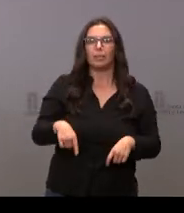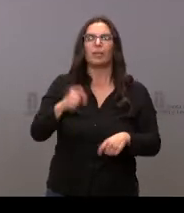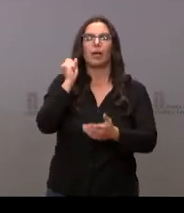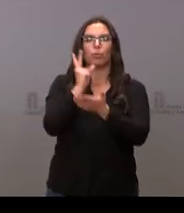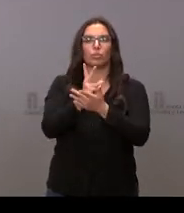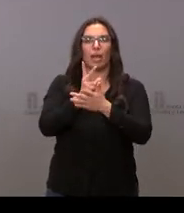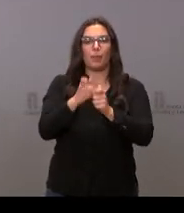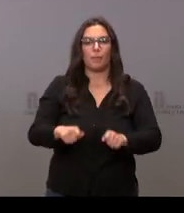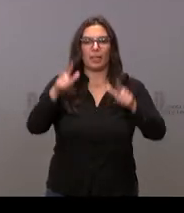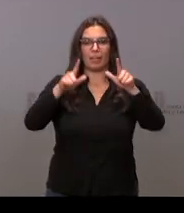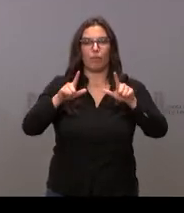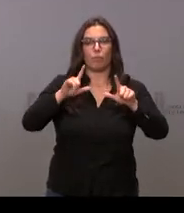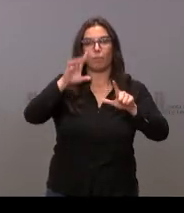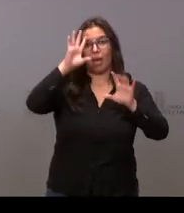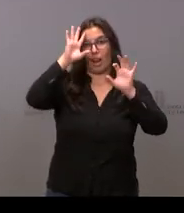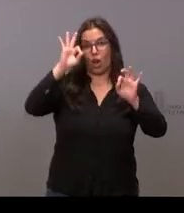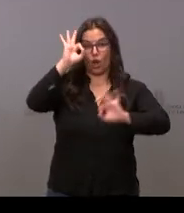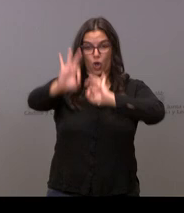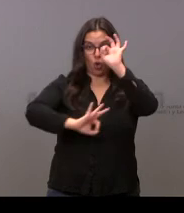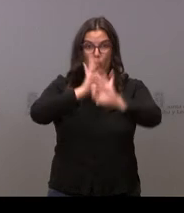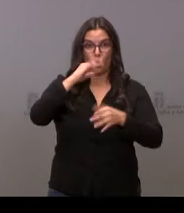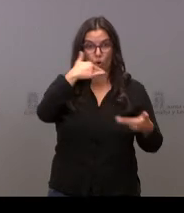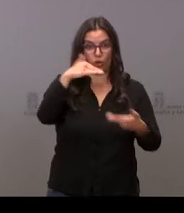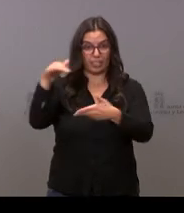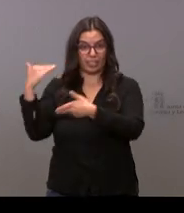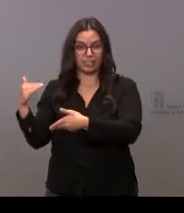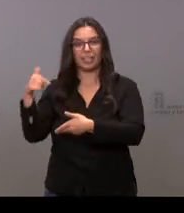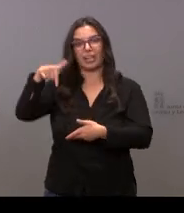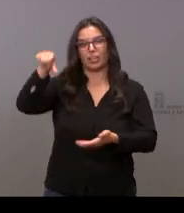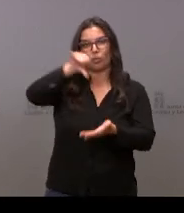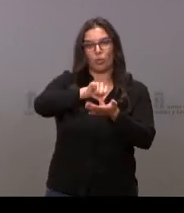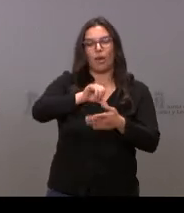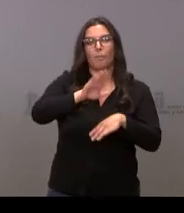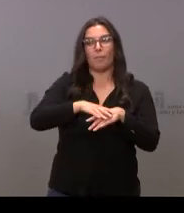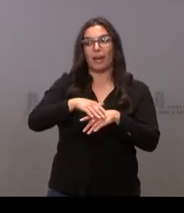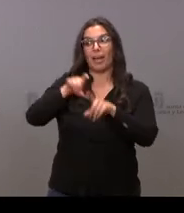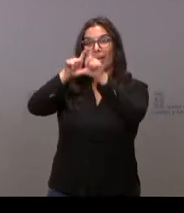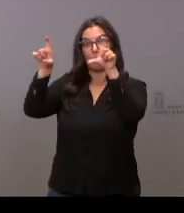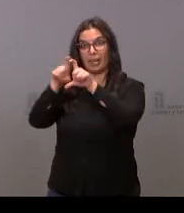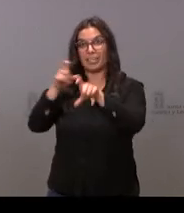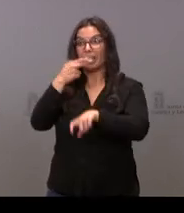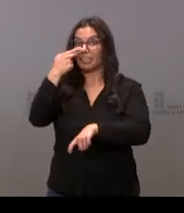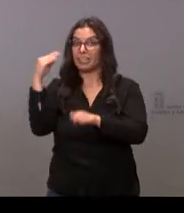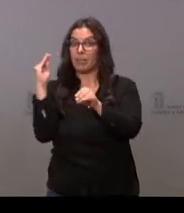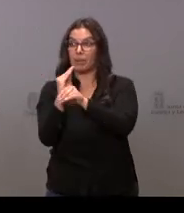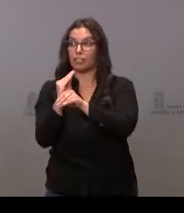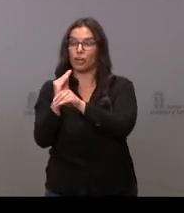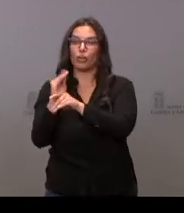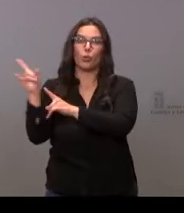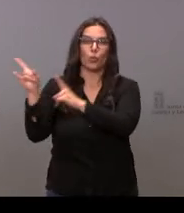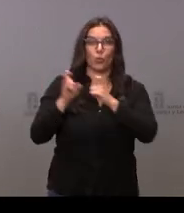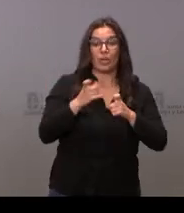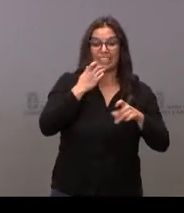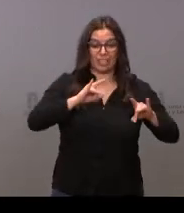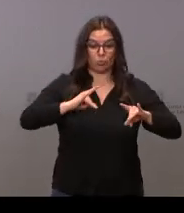de esta ciudad para poner a salamanca en el objetivo de empresas y de inversores sin solo industrial es